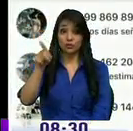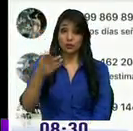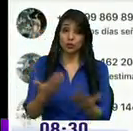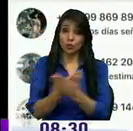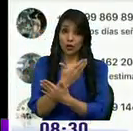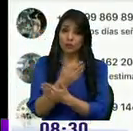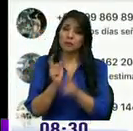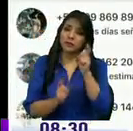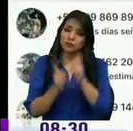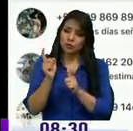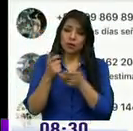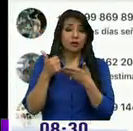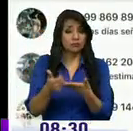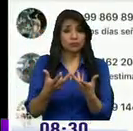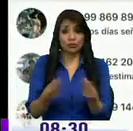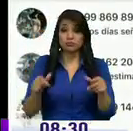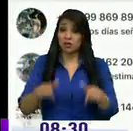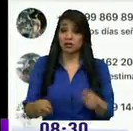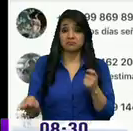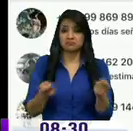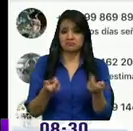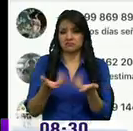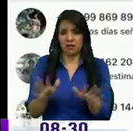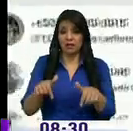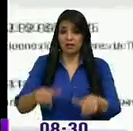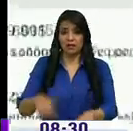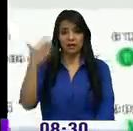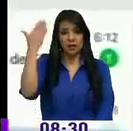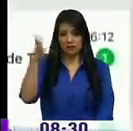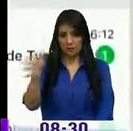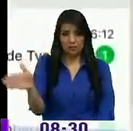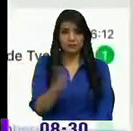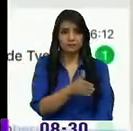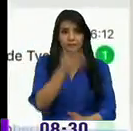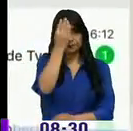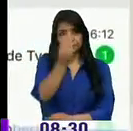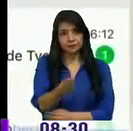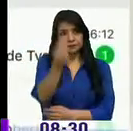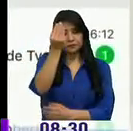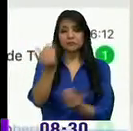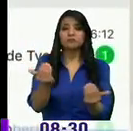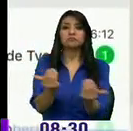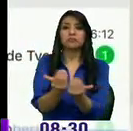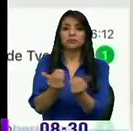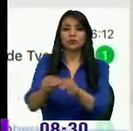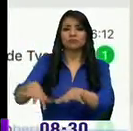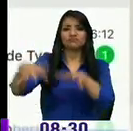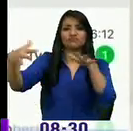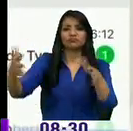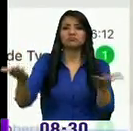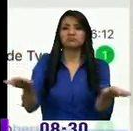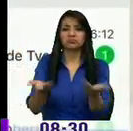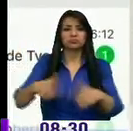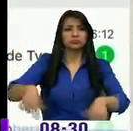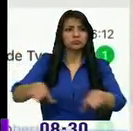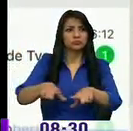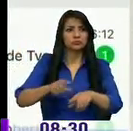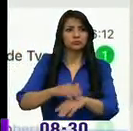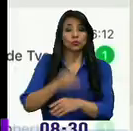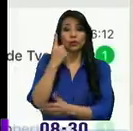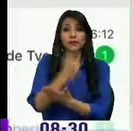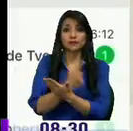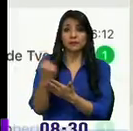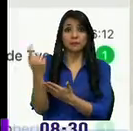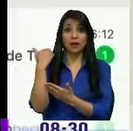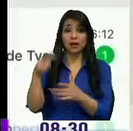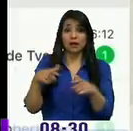la ciudad. Porque en esta no lo han hecho. Esta administración sí no lo ha hecho. Buenos días, basurero. Así está así, debido a que hace más de una